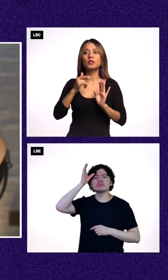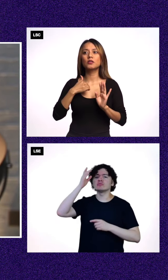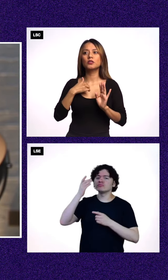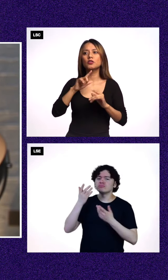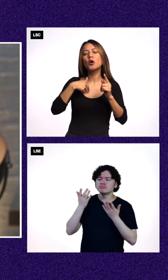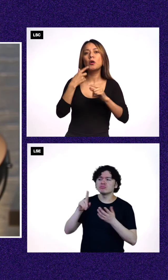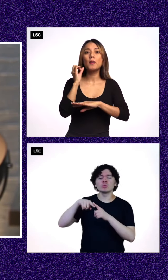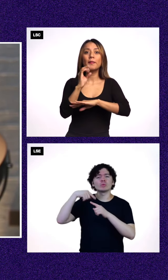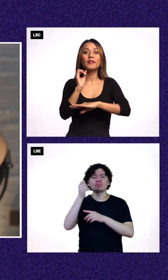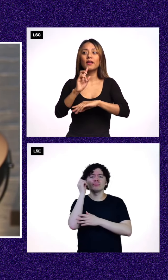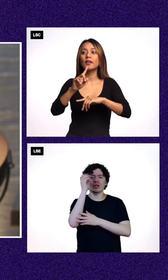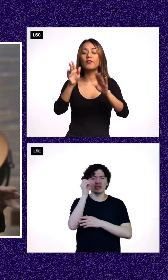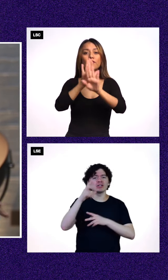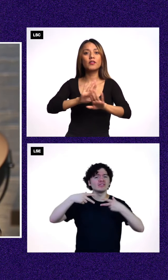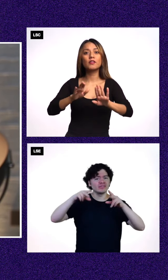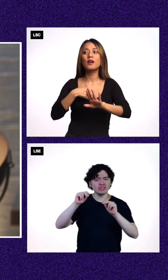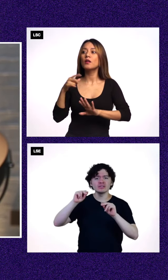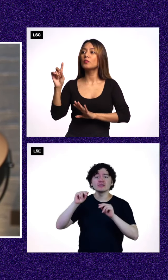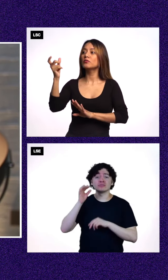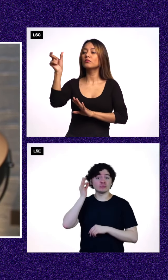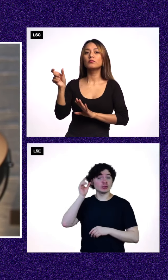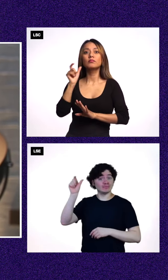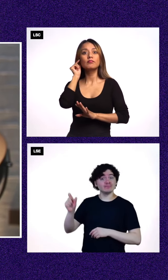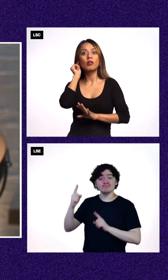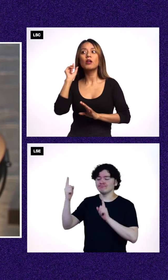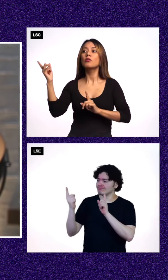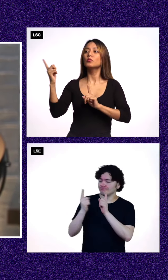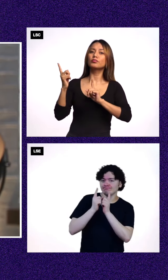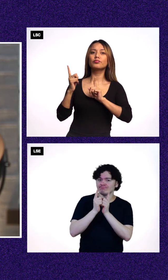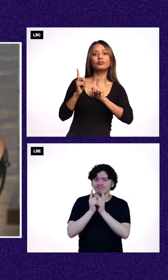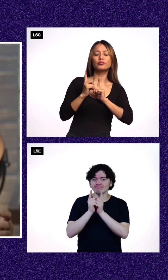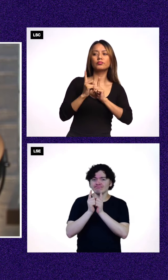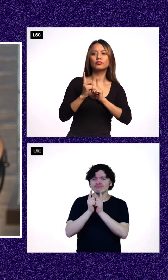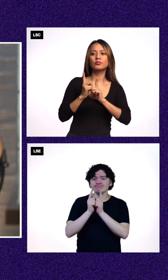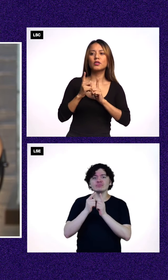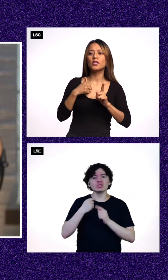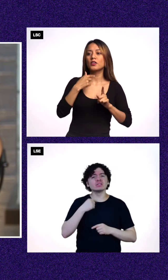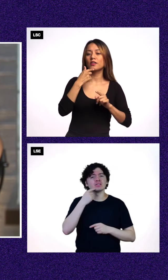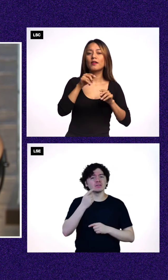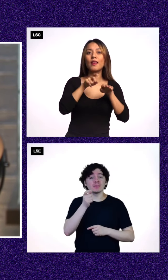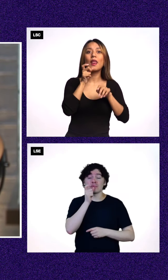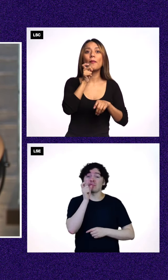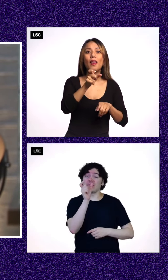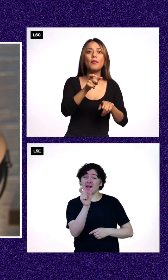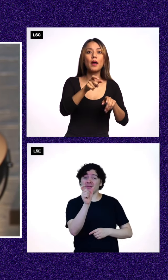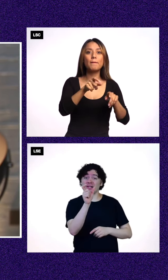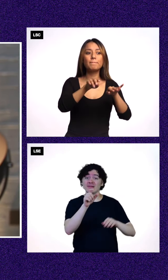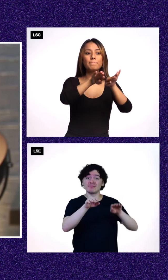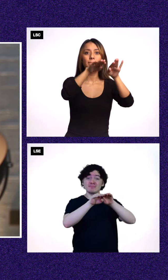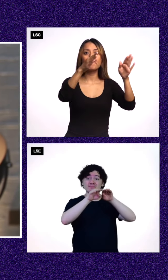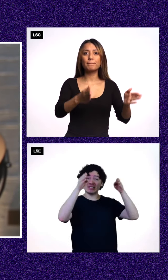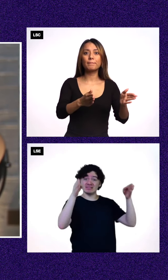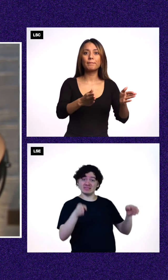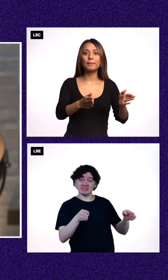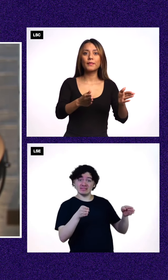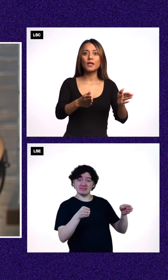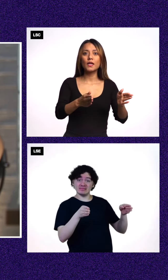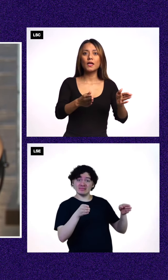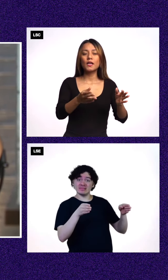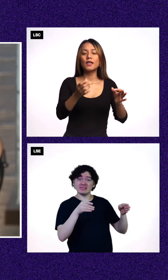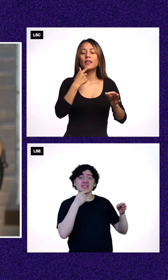predicar, porque creo que llamé a la plataforma escenario. Y ella se acercó y estaba enfadada y me apuntaba